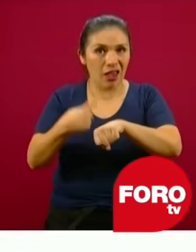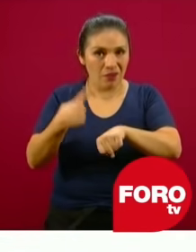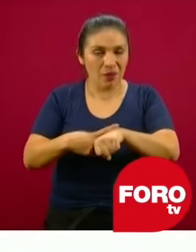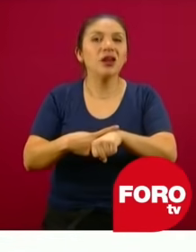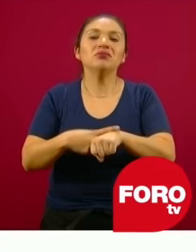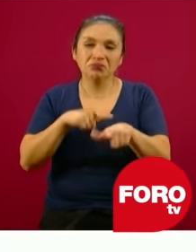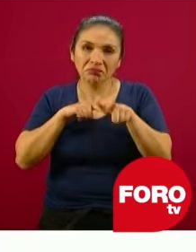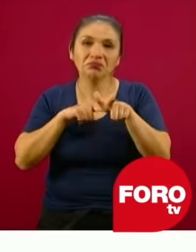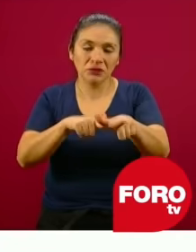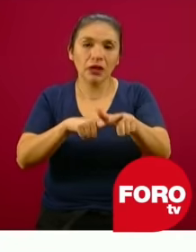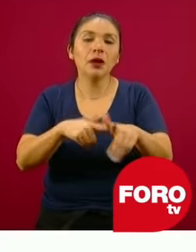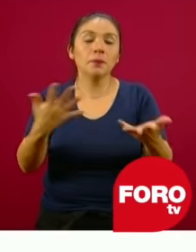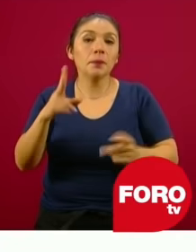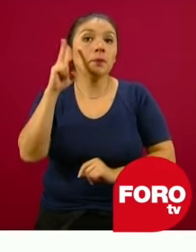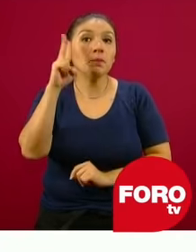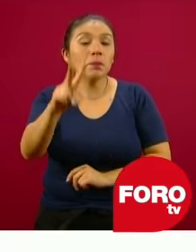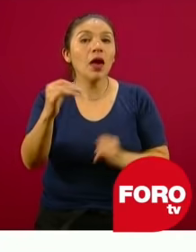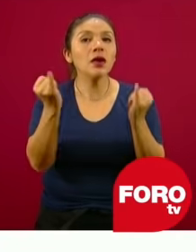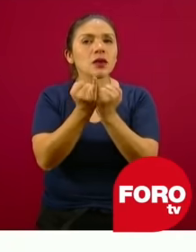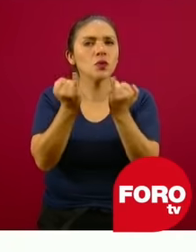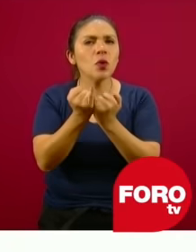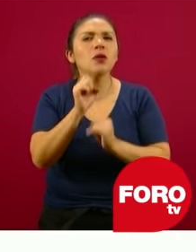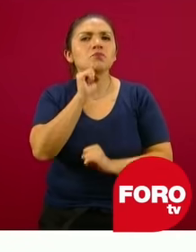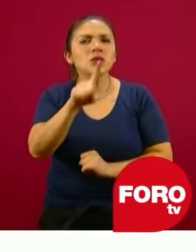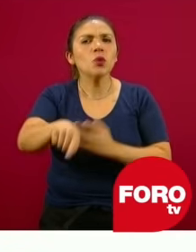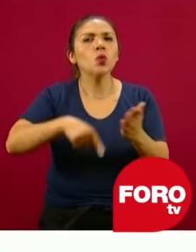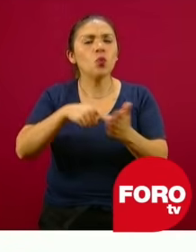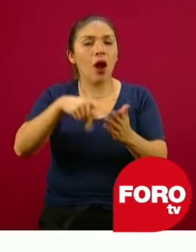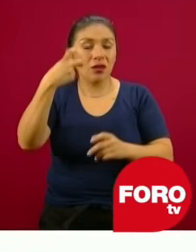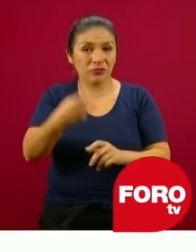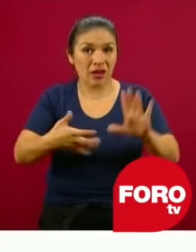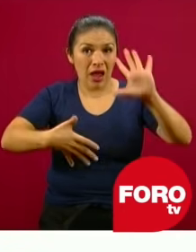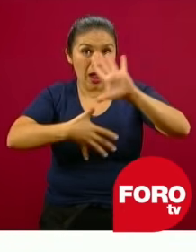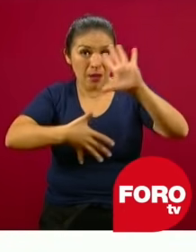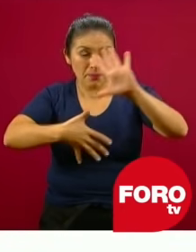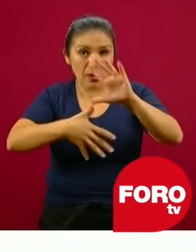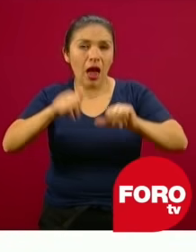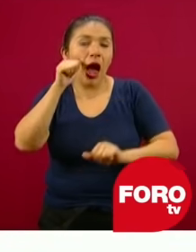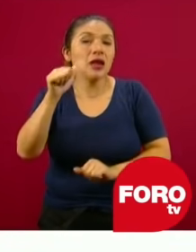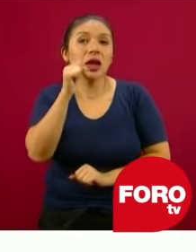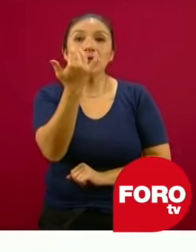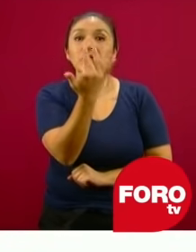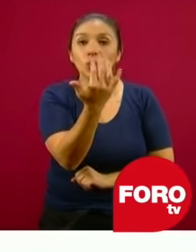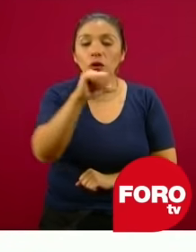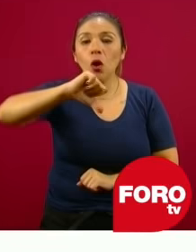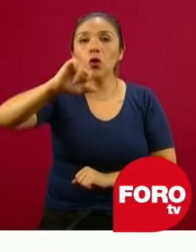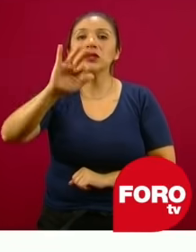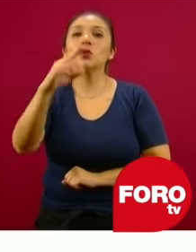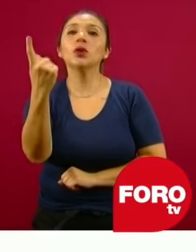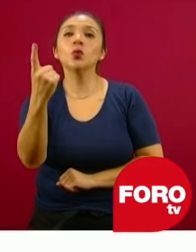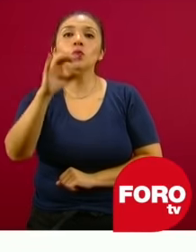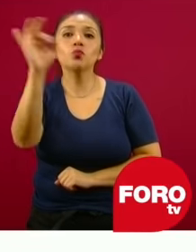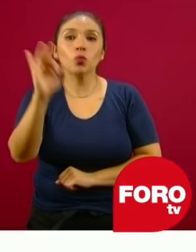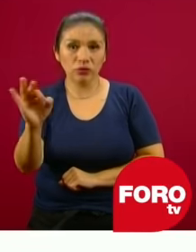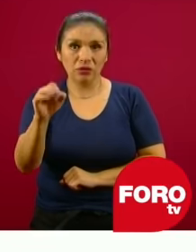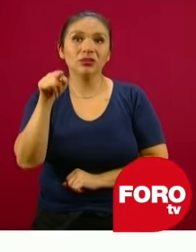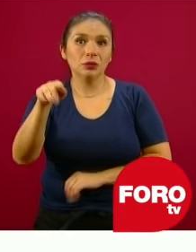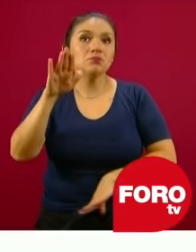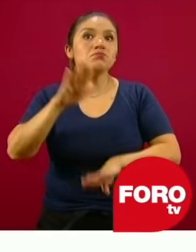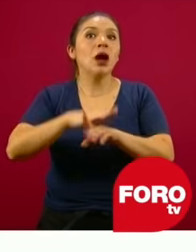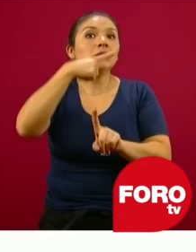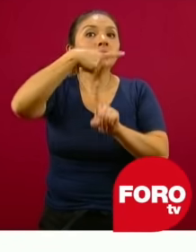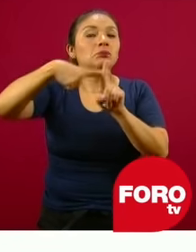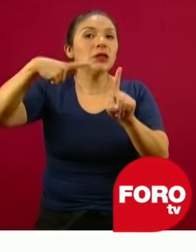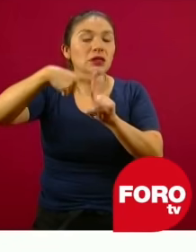en sí, y vemos también cómo la región de las Américas de ayer que estaba en 50, ahora está en 51%, es decir, ya representa más de la